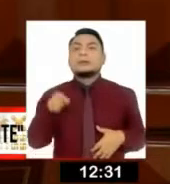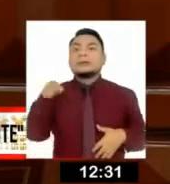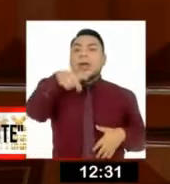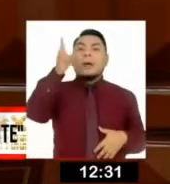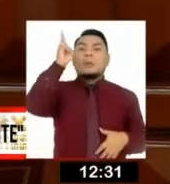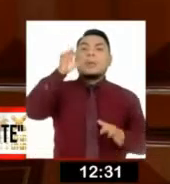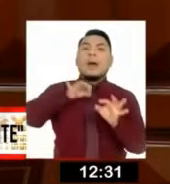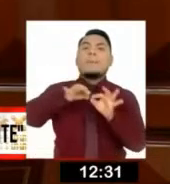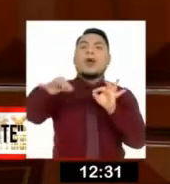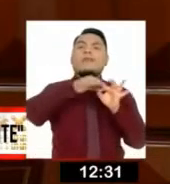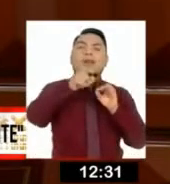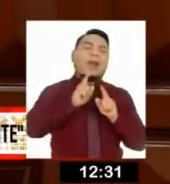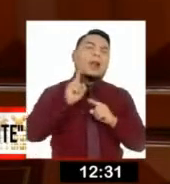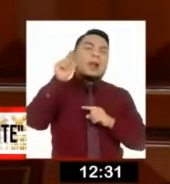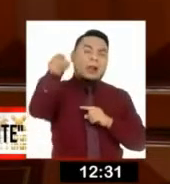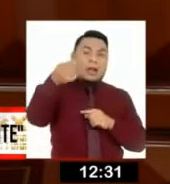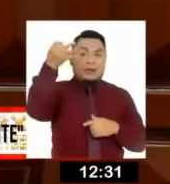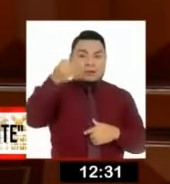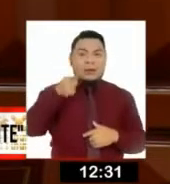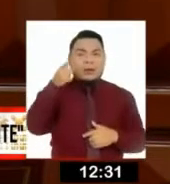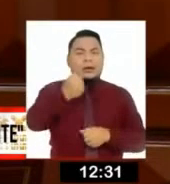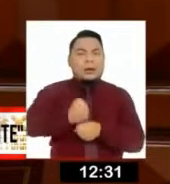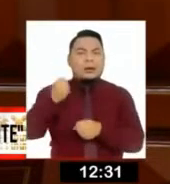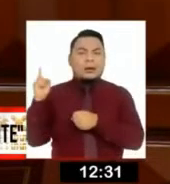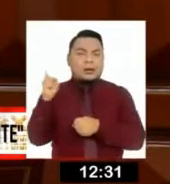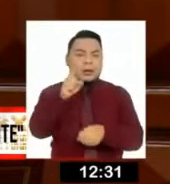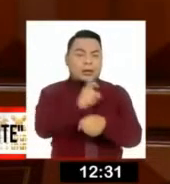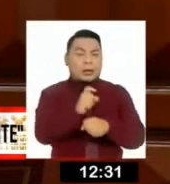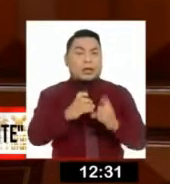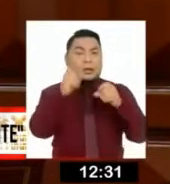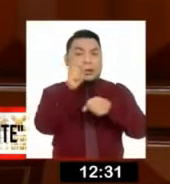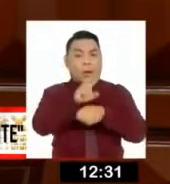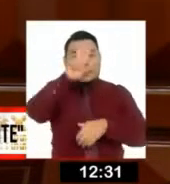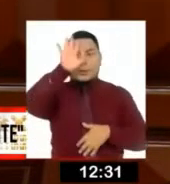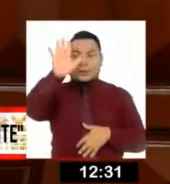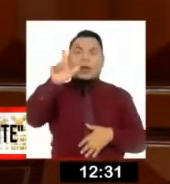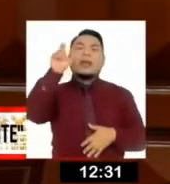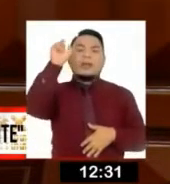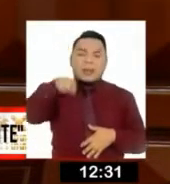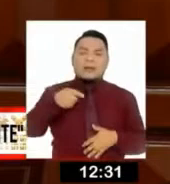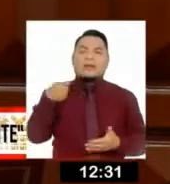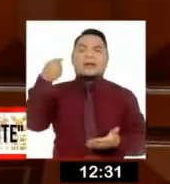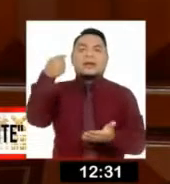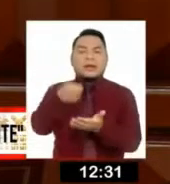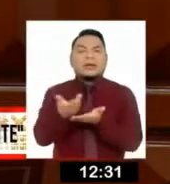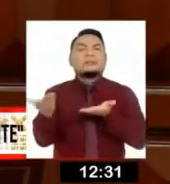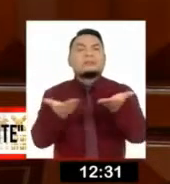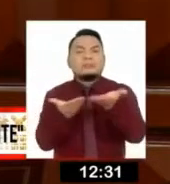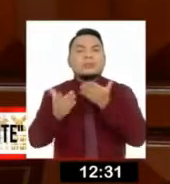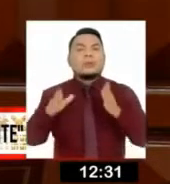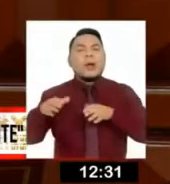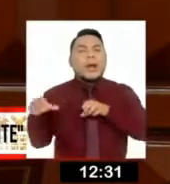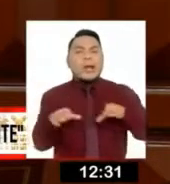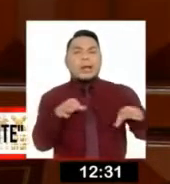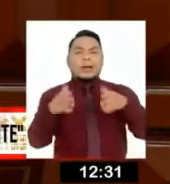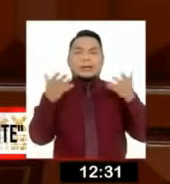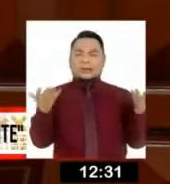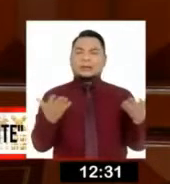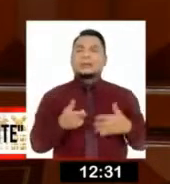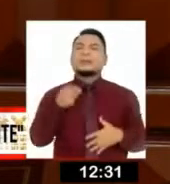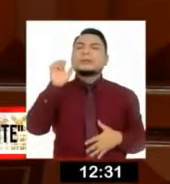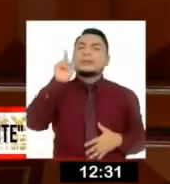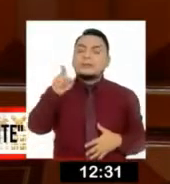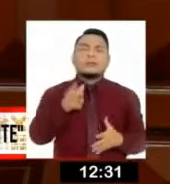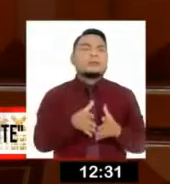profesores rurales, verdaderos apóstoles de la educación peruana, reciban un mínimo de servicio para poder realizar